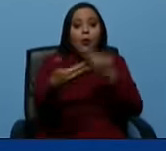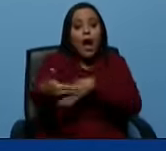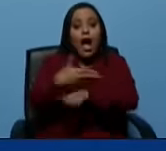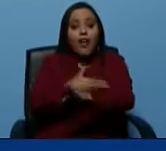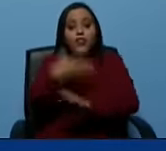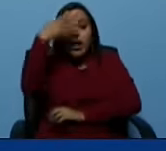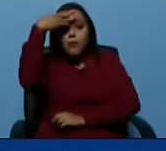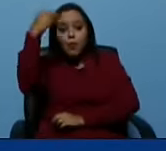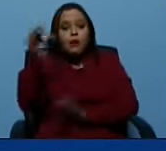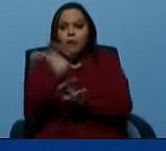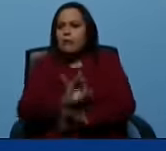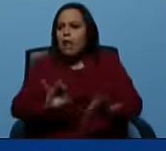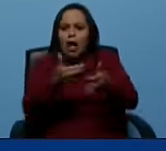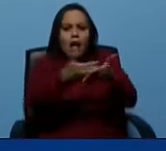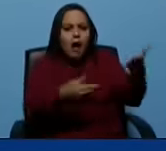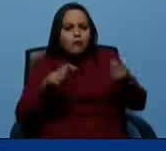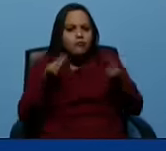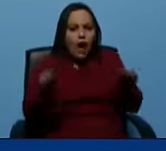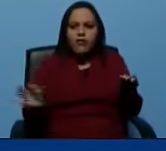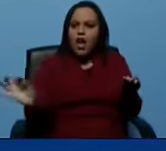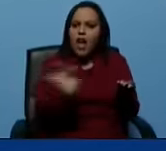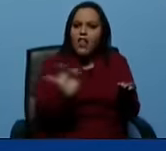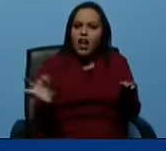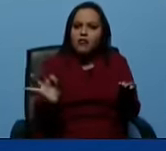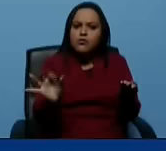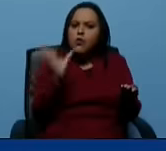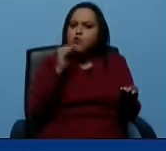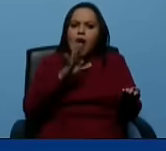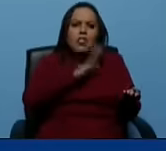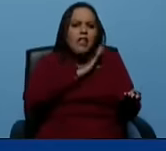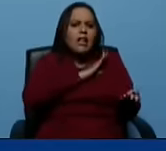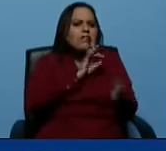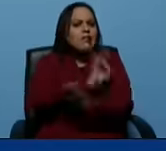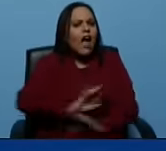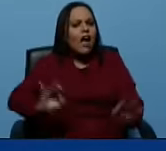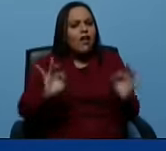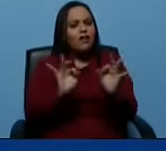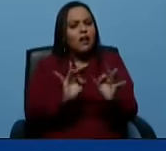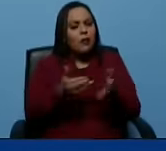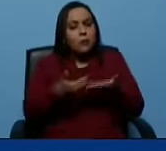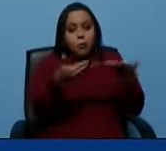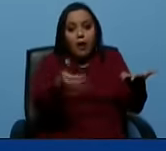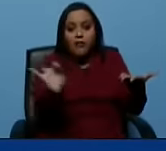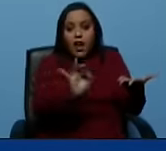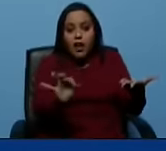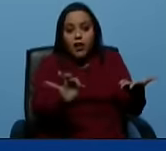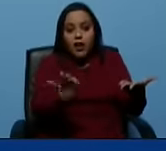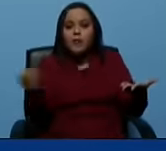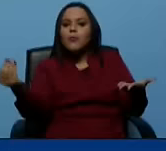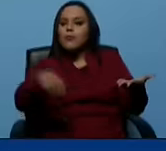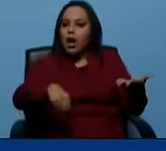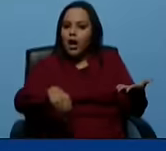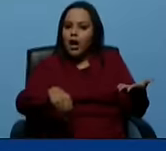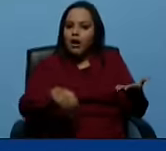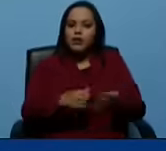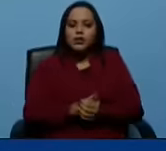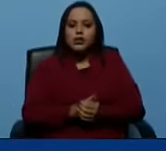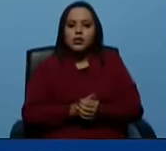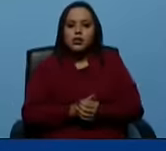de derecha que no tienen nada, no tienen nada. Y si esto lo suma con el